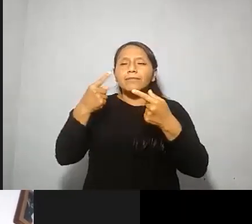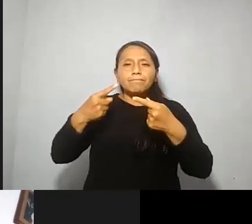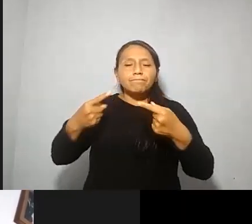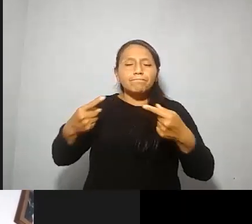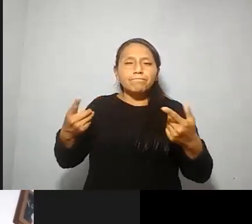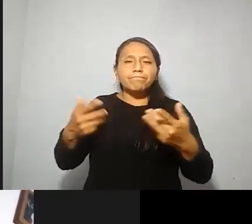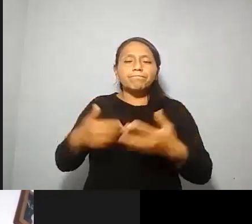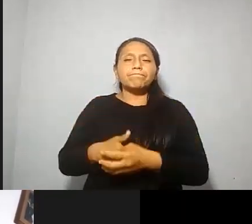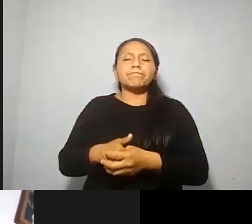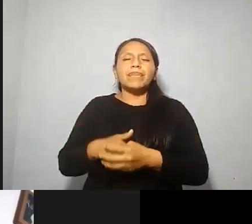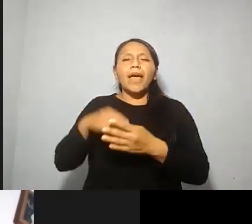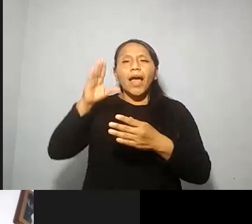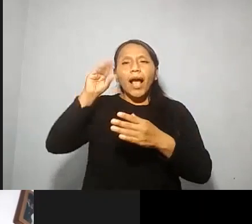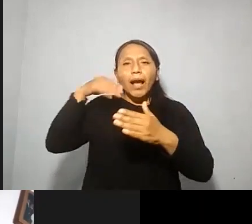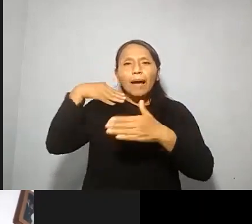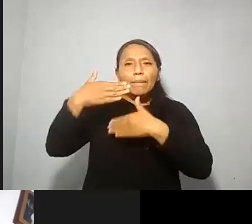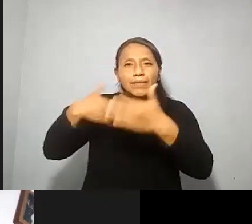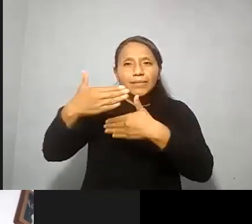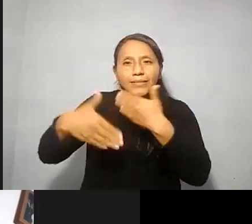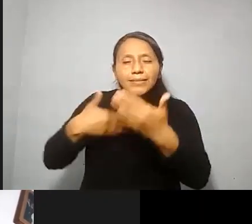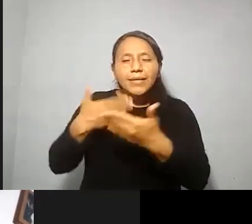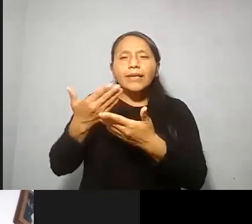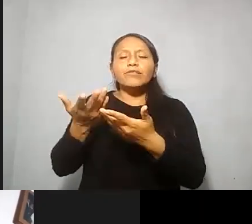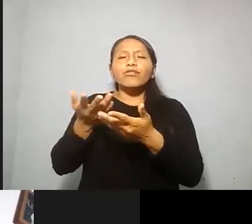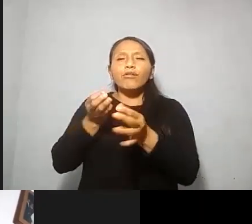la capacitación y adiestramiento